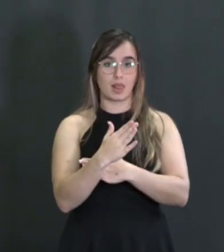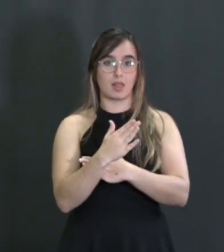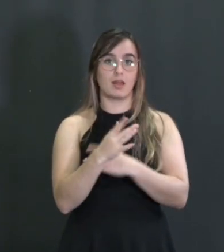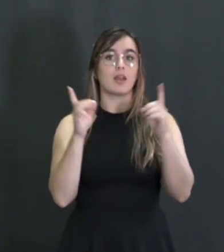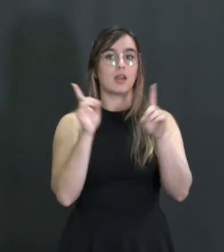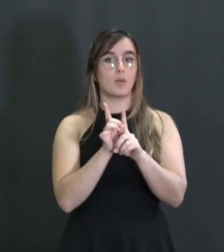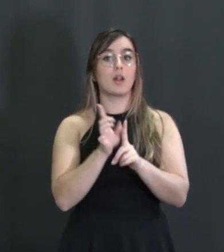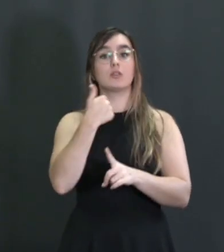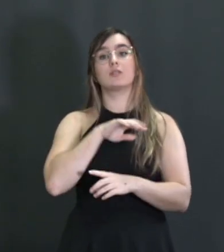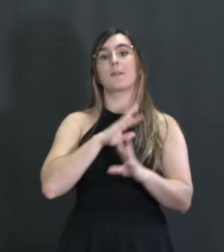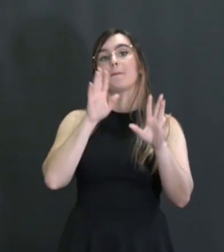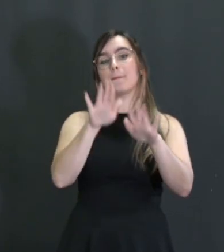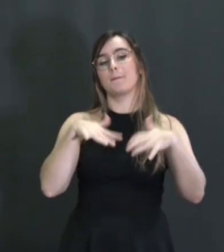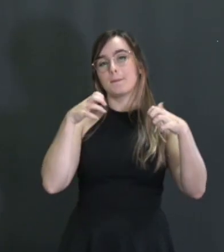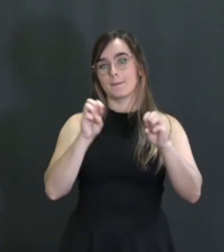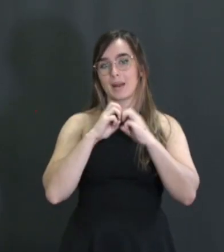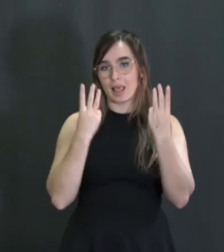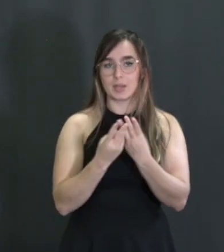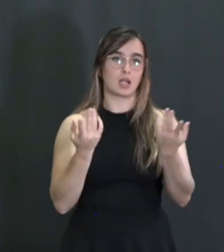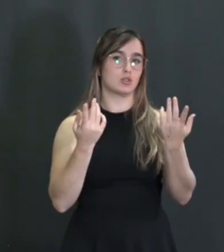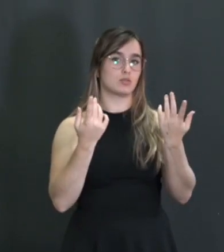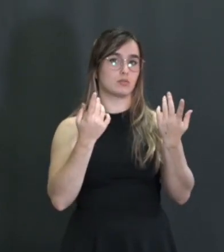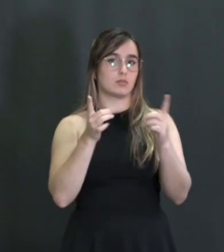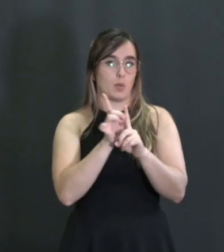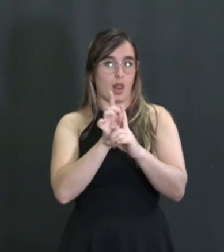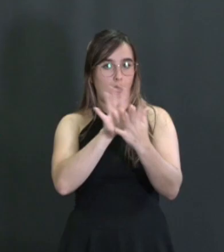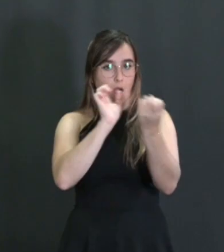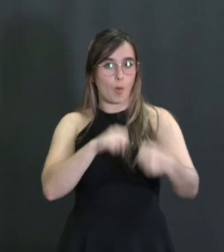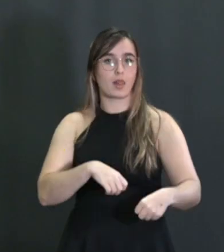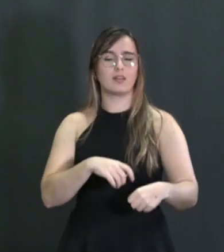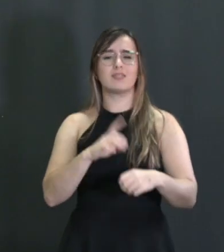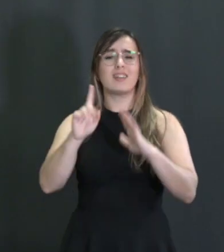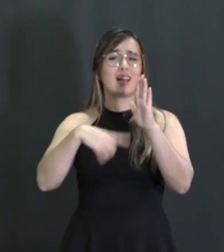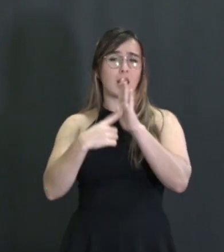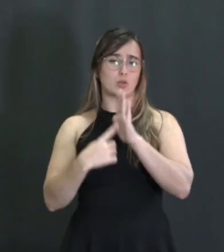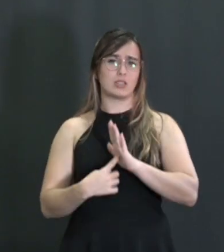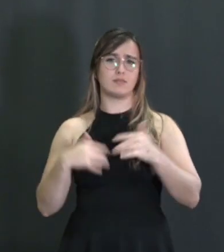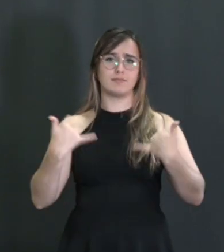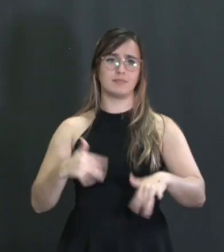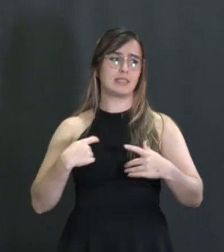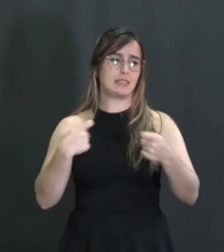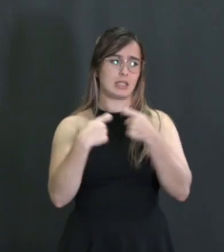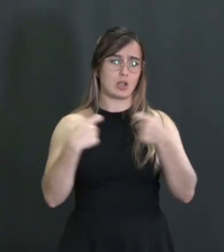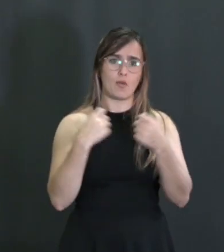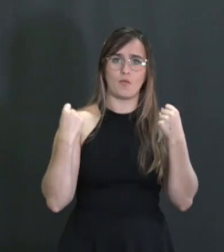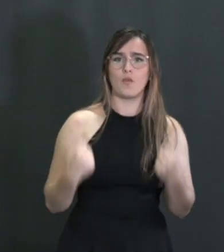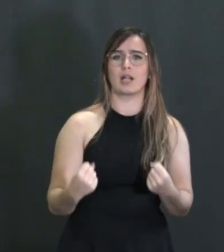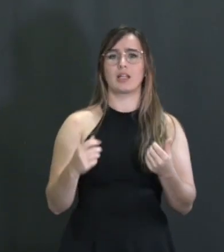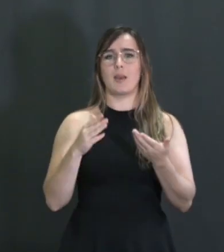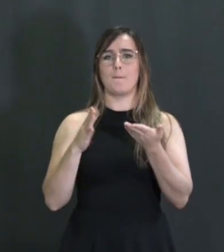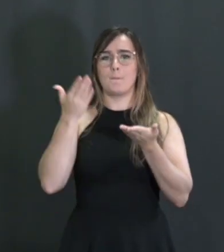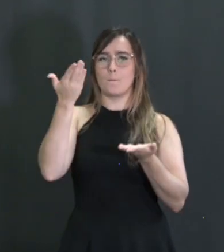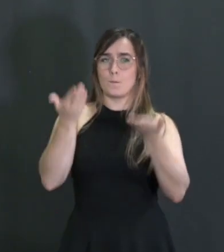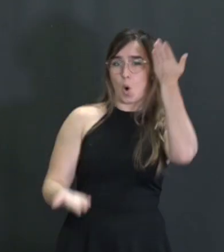acuerdos parlamentarios, no en vano, en una legislatura altamente tensionada, altamente polarizada,